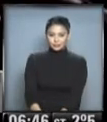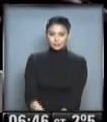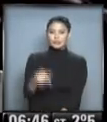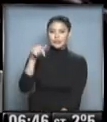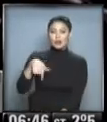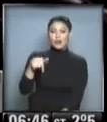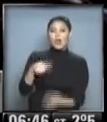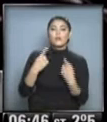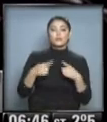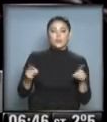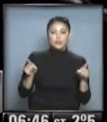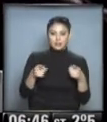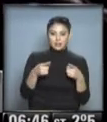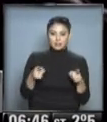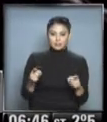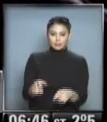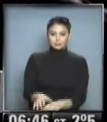vino desde la arena.